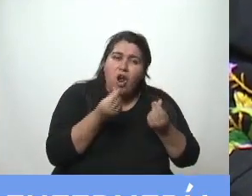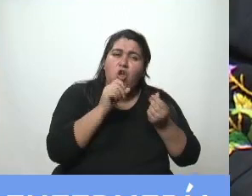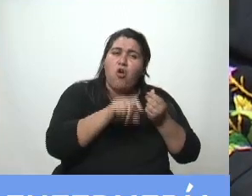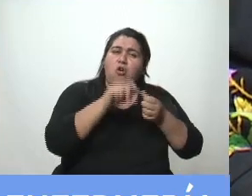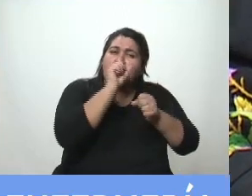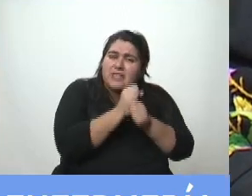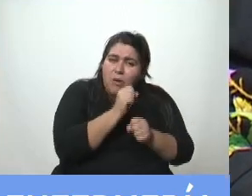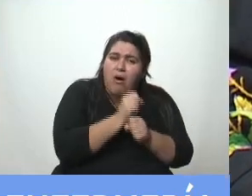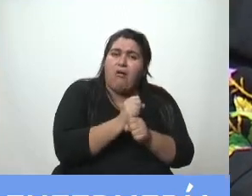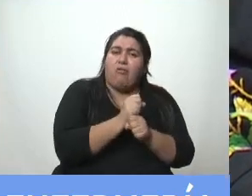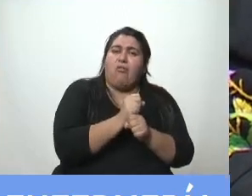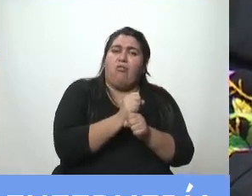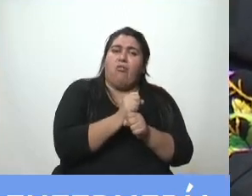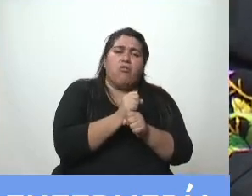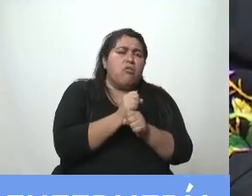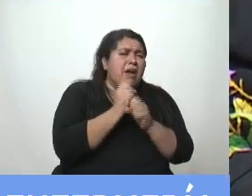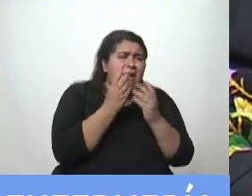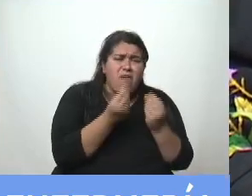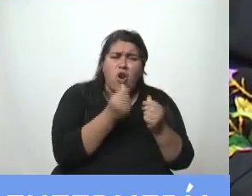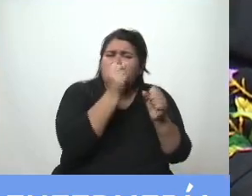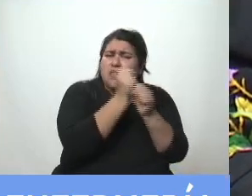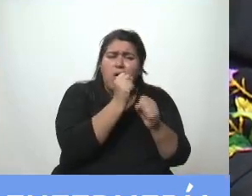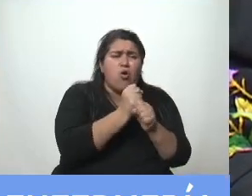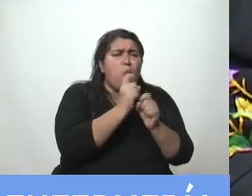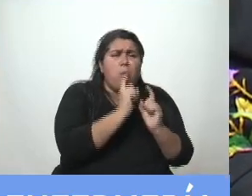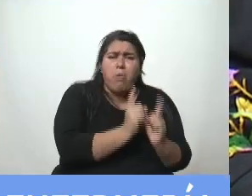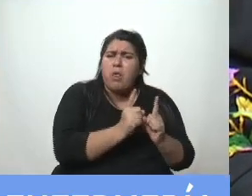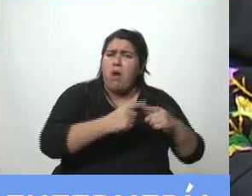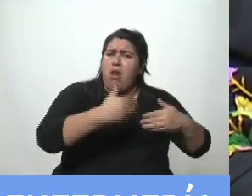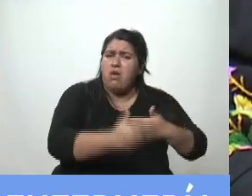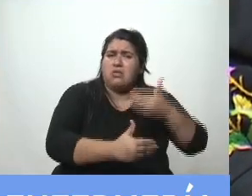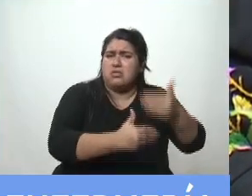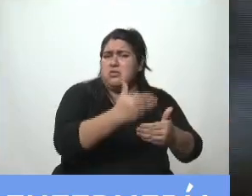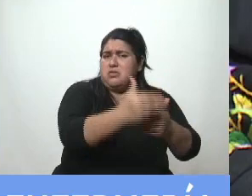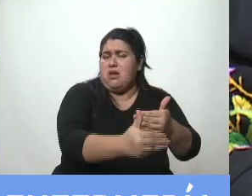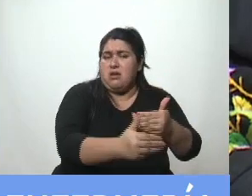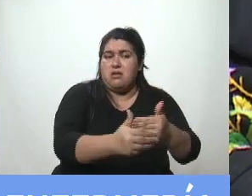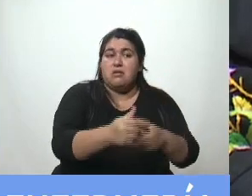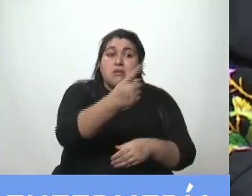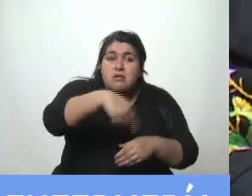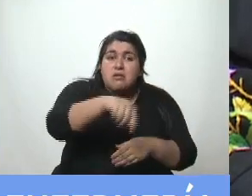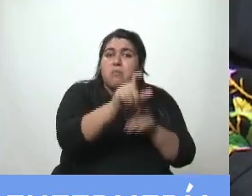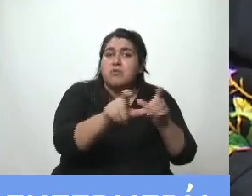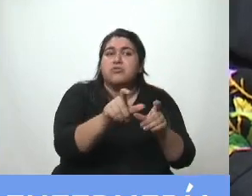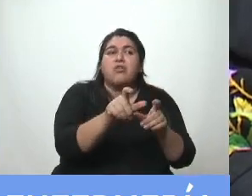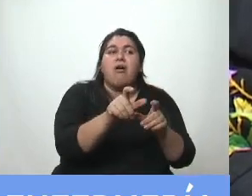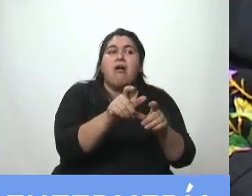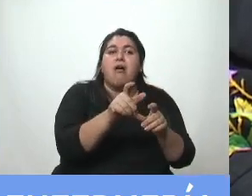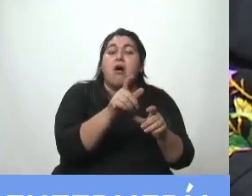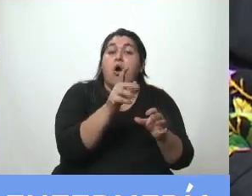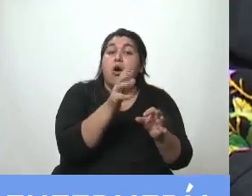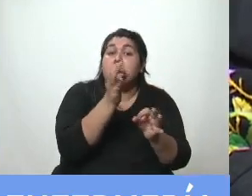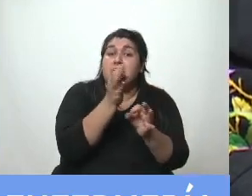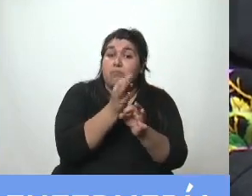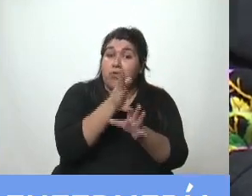trabajo permanente de todos aquellos enfermeros que son técnicos enfermeros, no